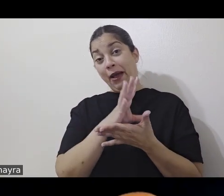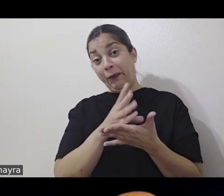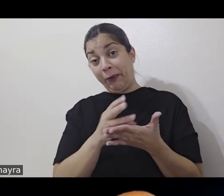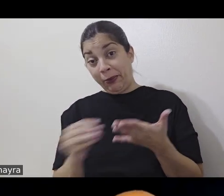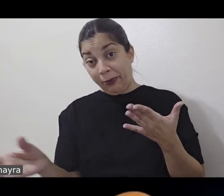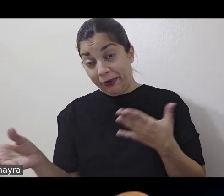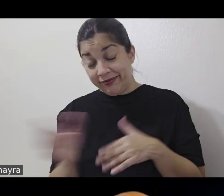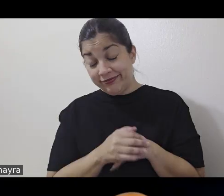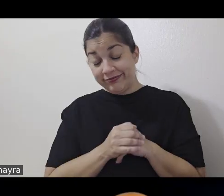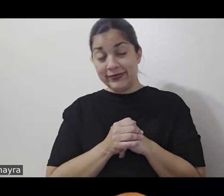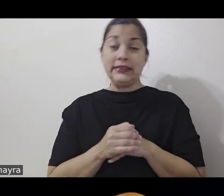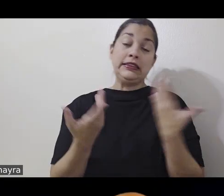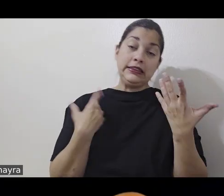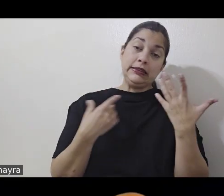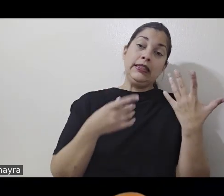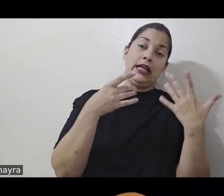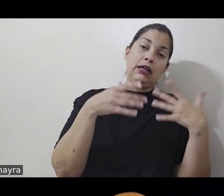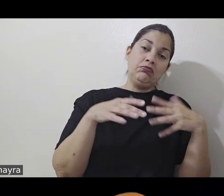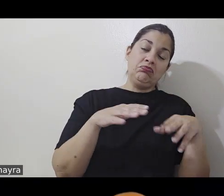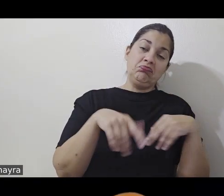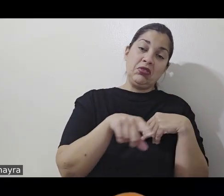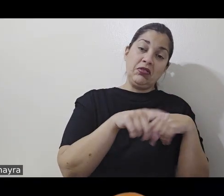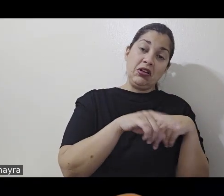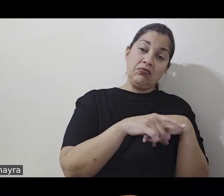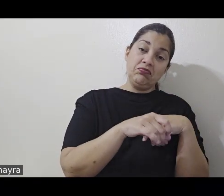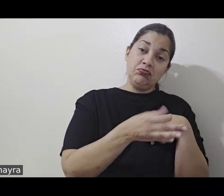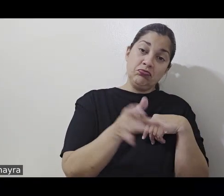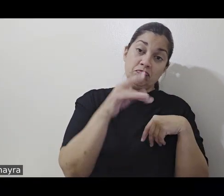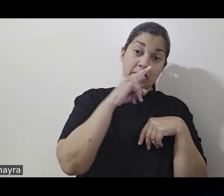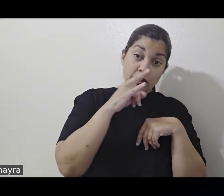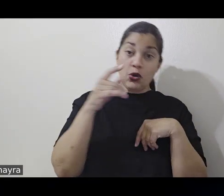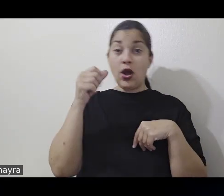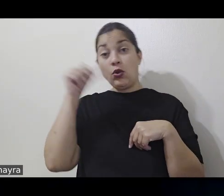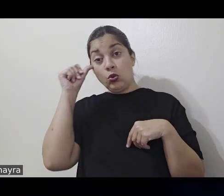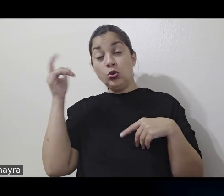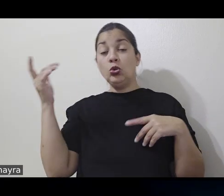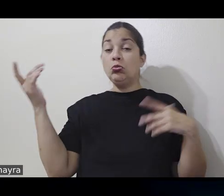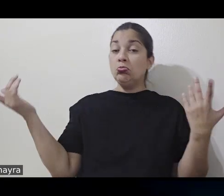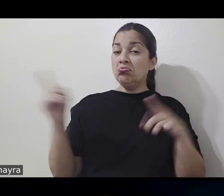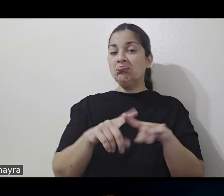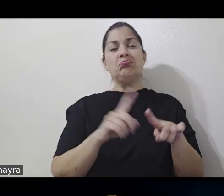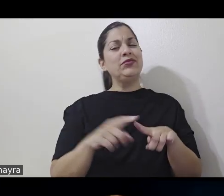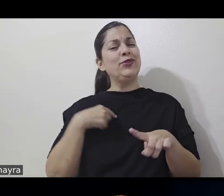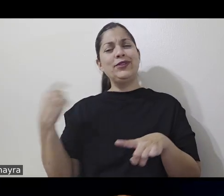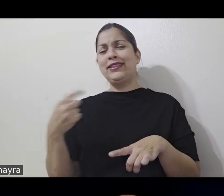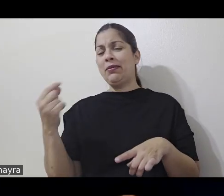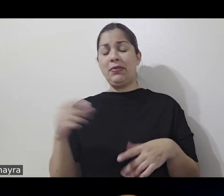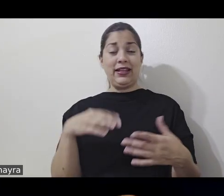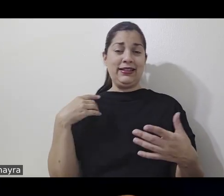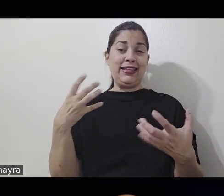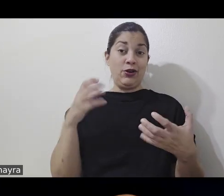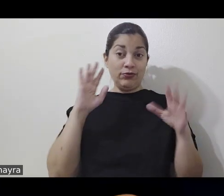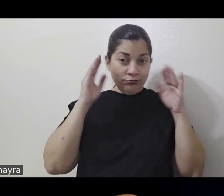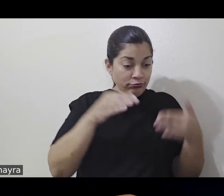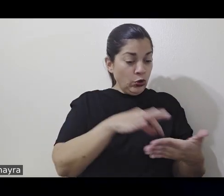entre libros de niños y adultos y otras misceláneas, pues eso. Wow. Siempre estoy para hacer un conteo, pero se me